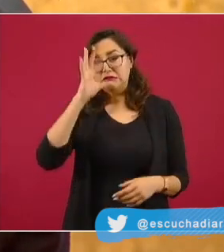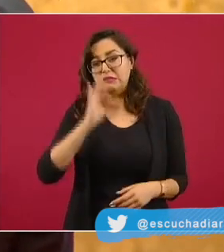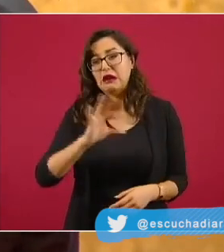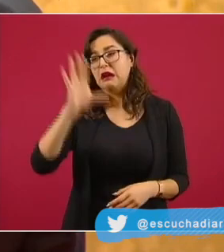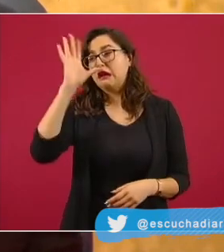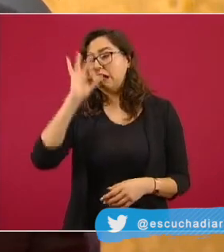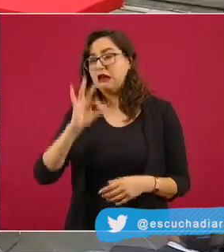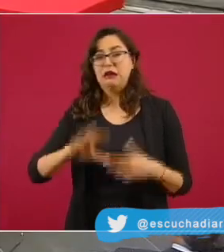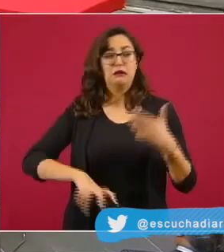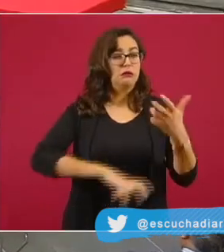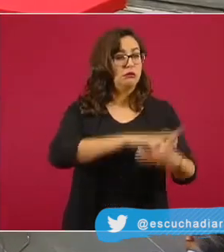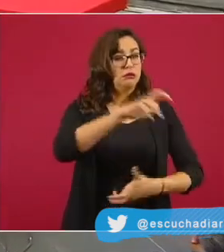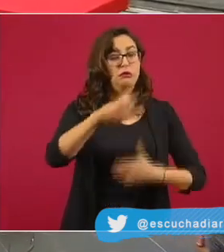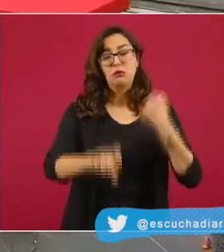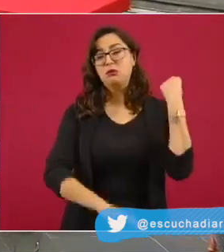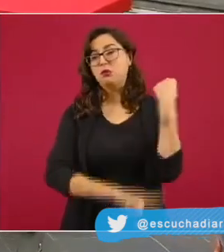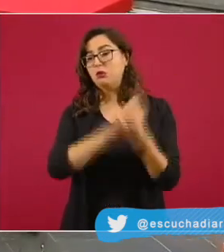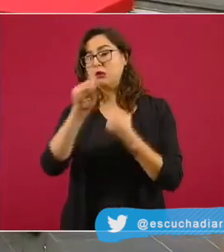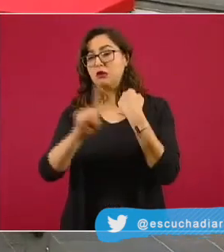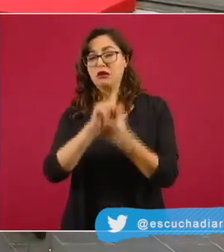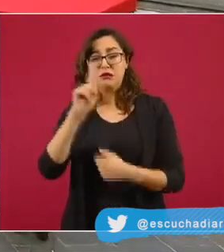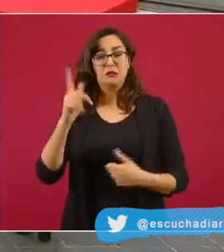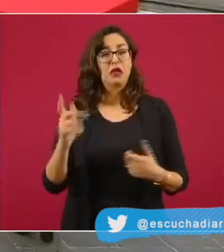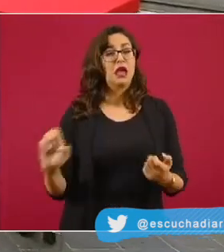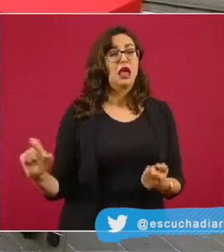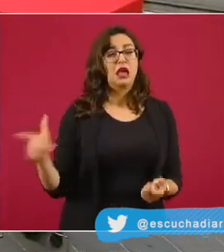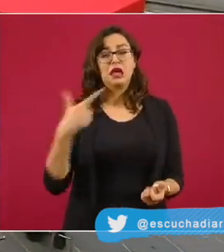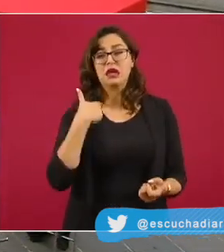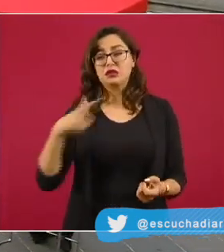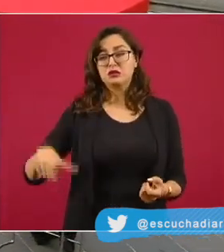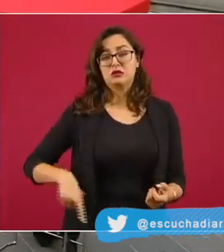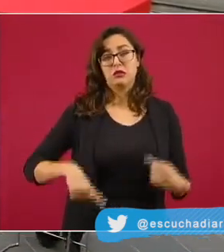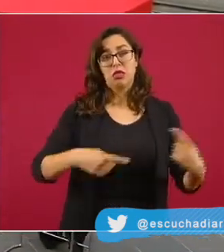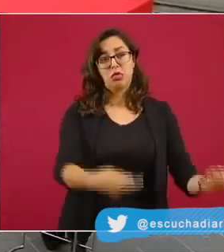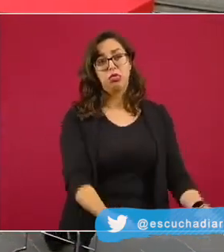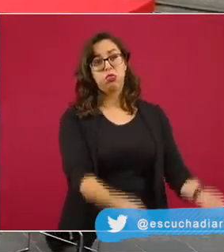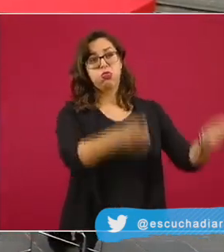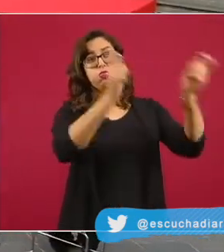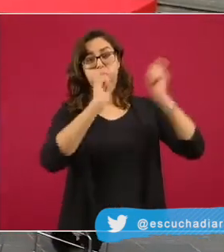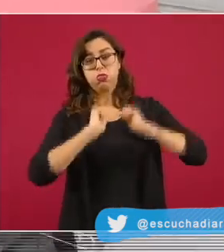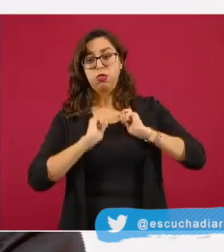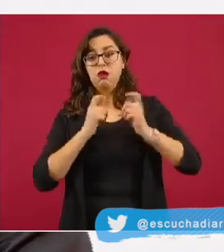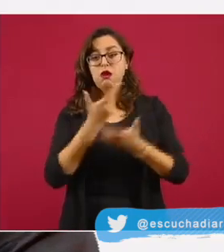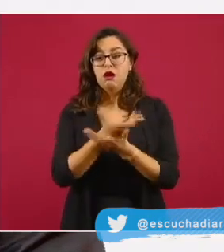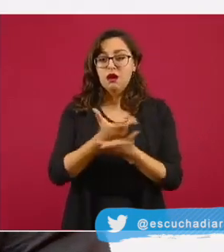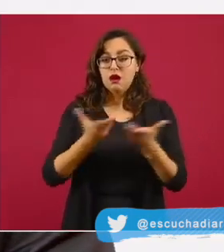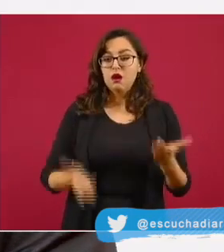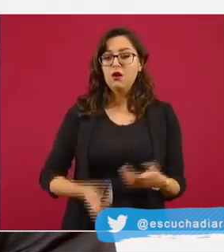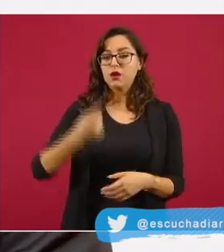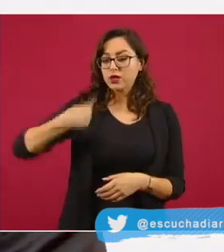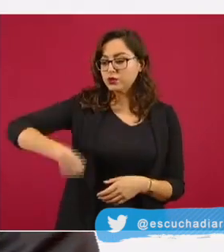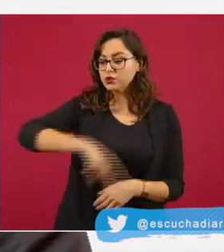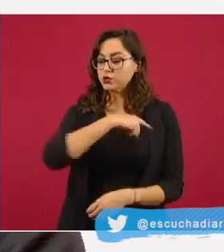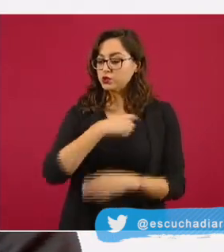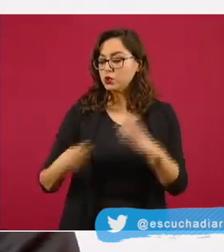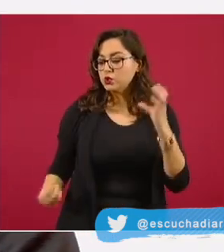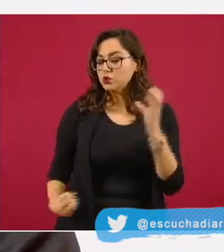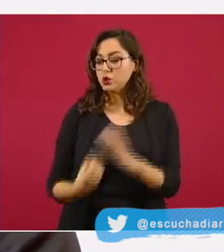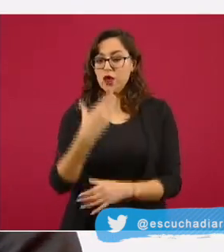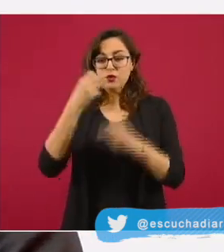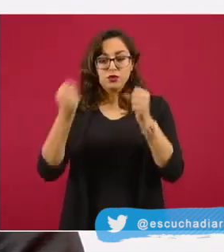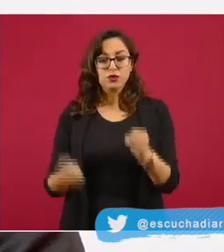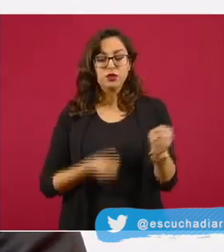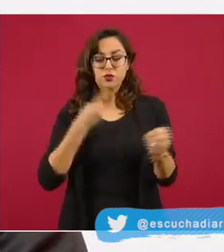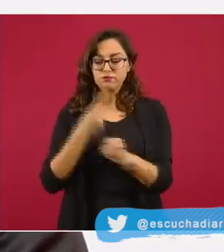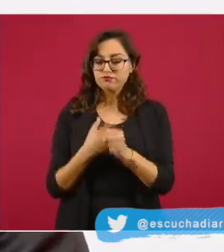del problema que heredamos, con la nueva política de seguridad pública hemos ido avanzando para conseguir la paz.